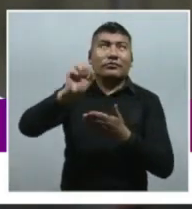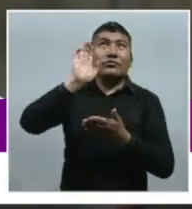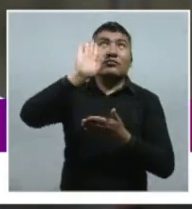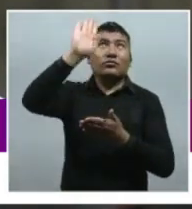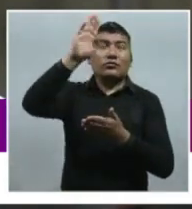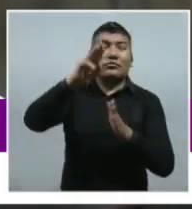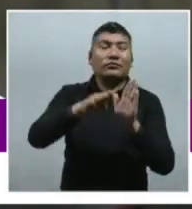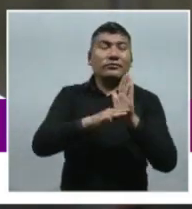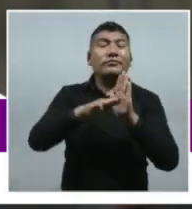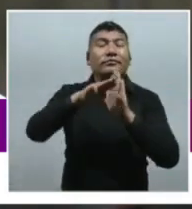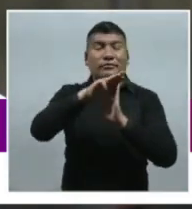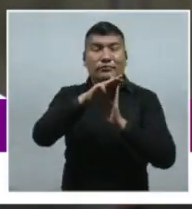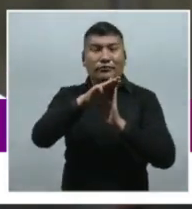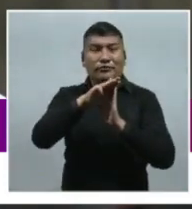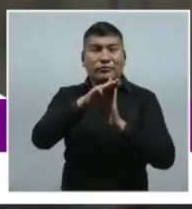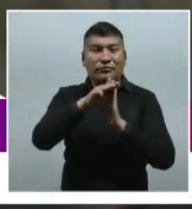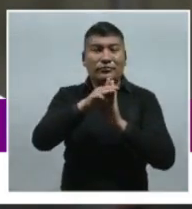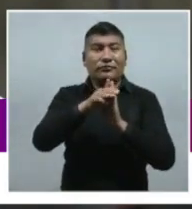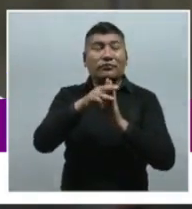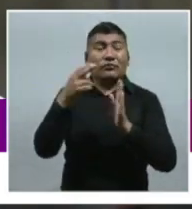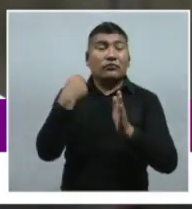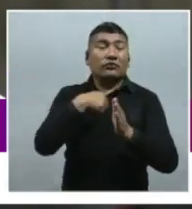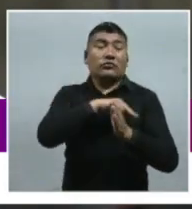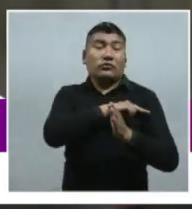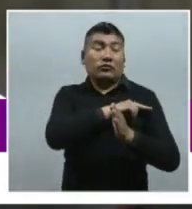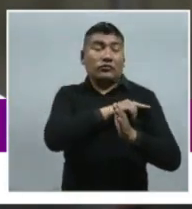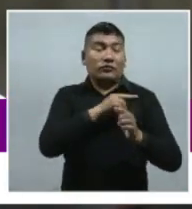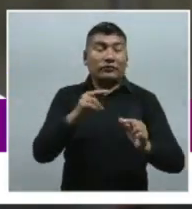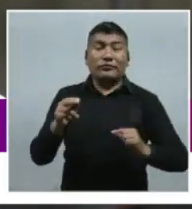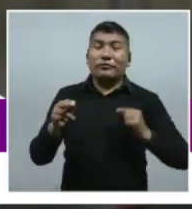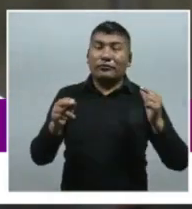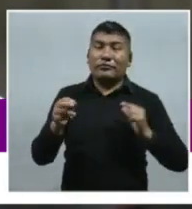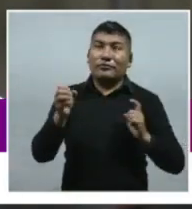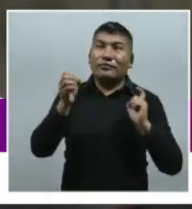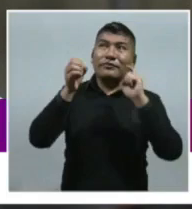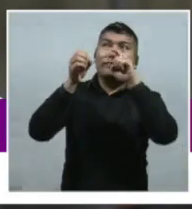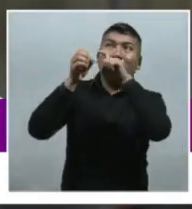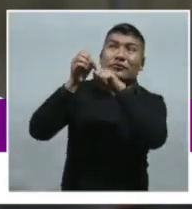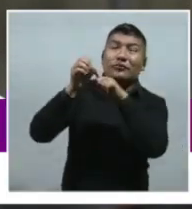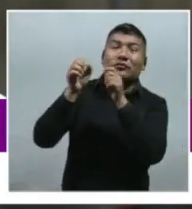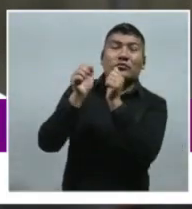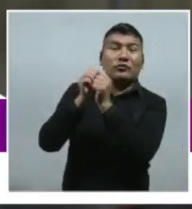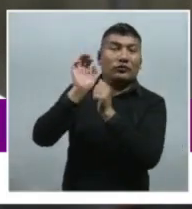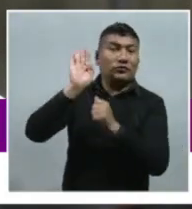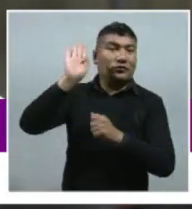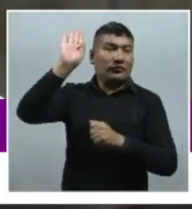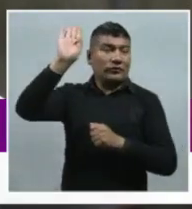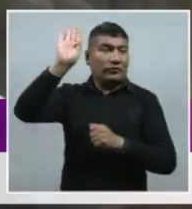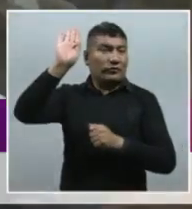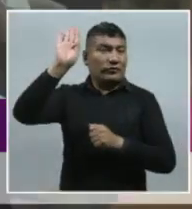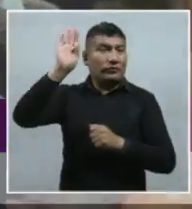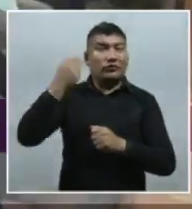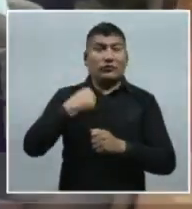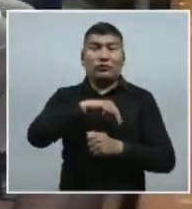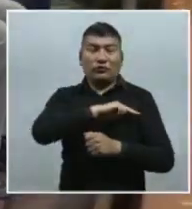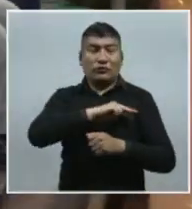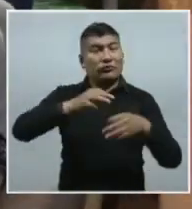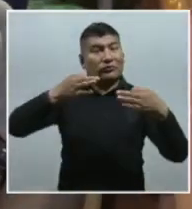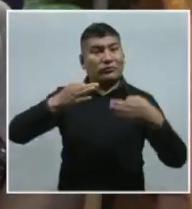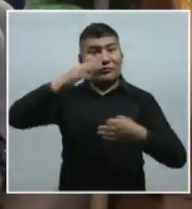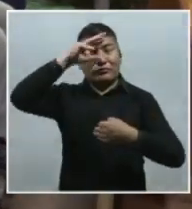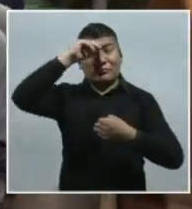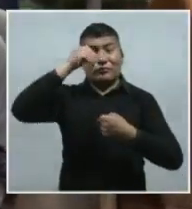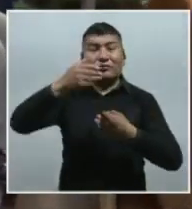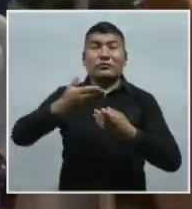participar de la filiación que Jesús tiene ser hijos en